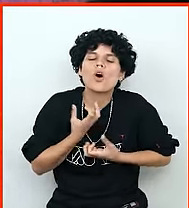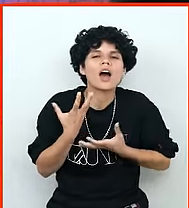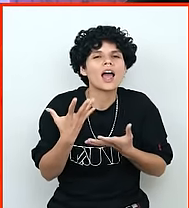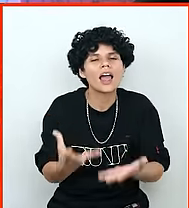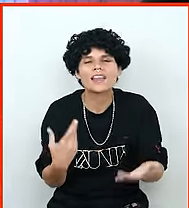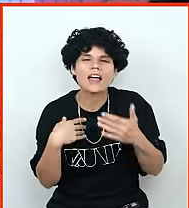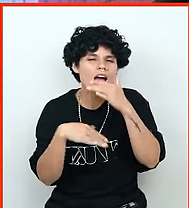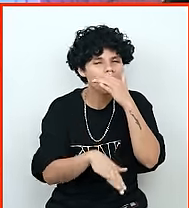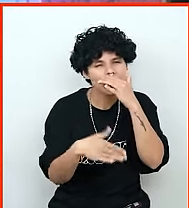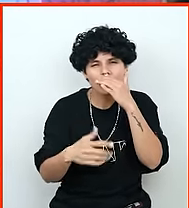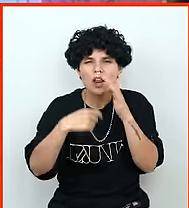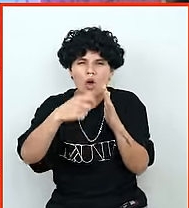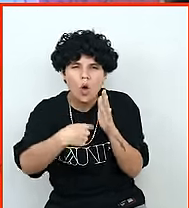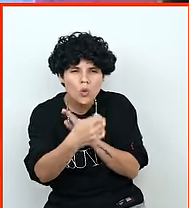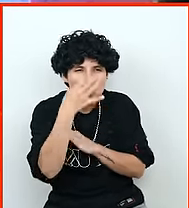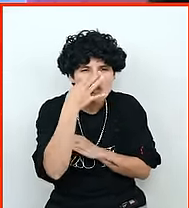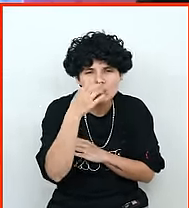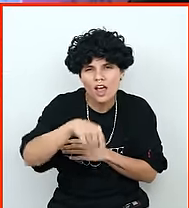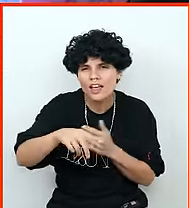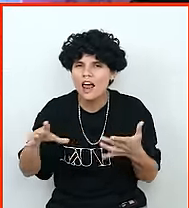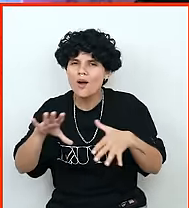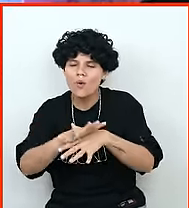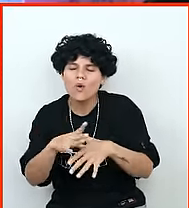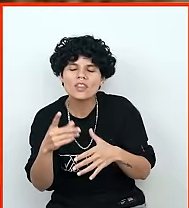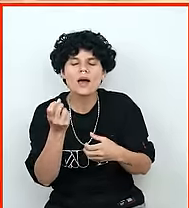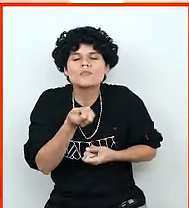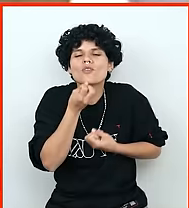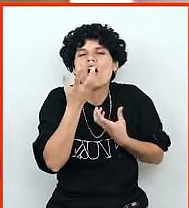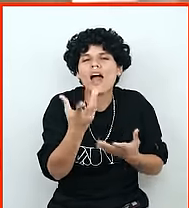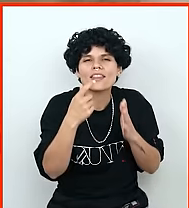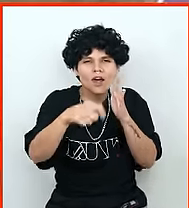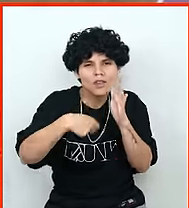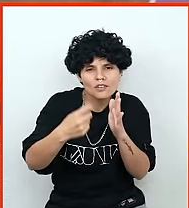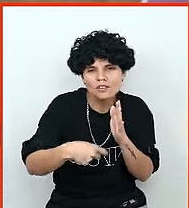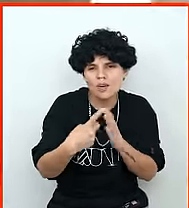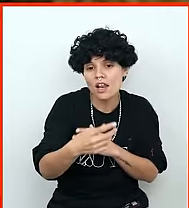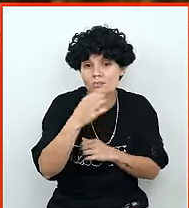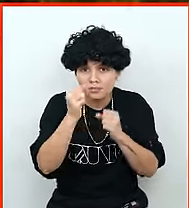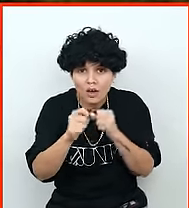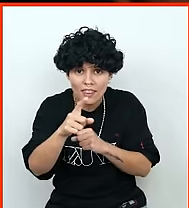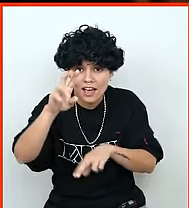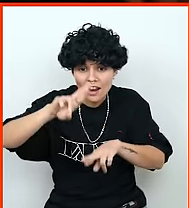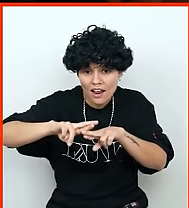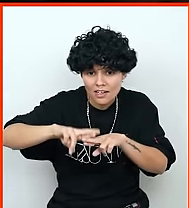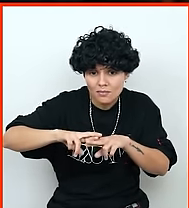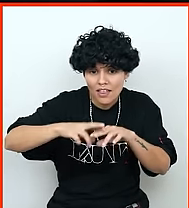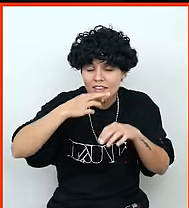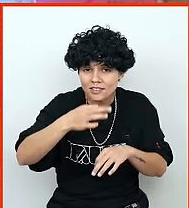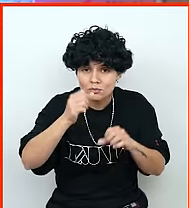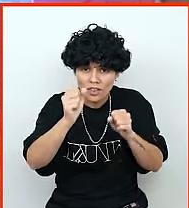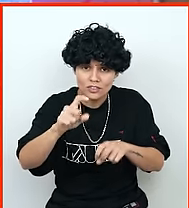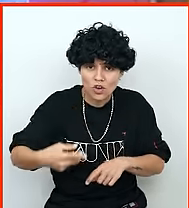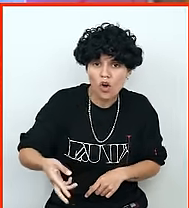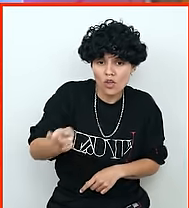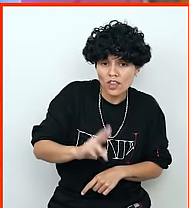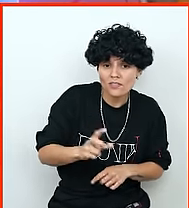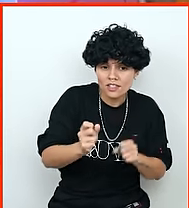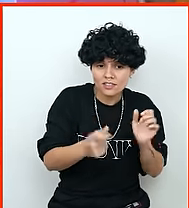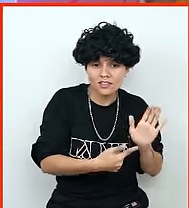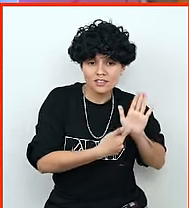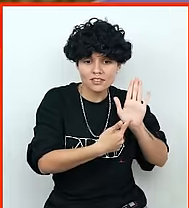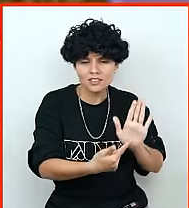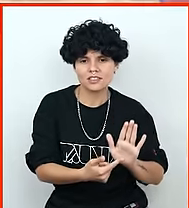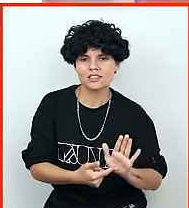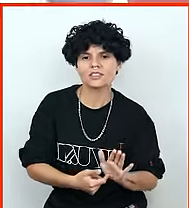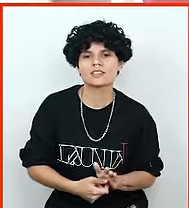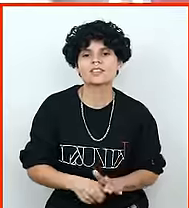poetas audiovisuales, sí, hermano. La Junta somos poetas audiovisuales. ¿Puedes hacer esa rima, no, compadre? ¿Puedes hacer esa rima como